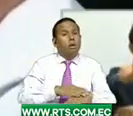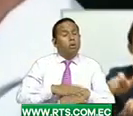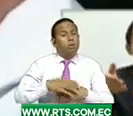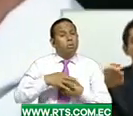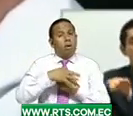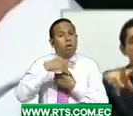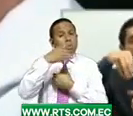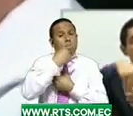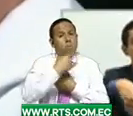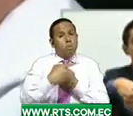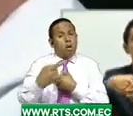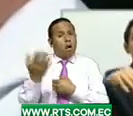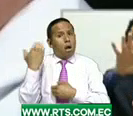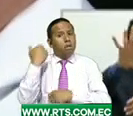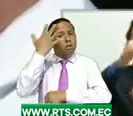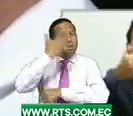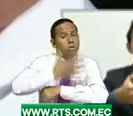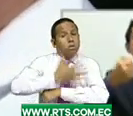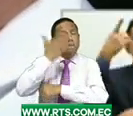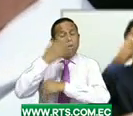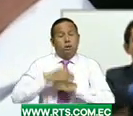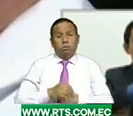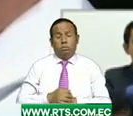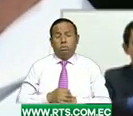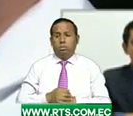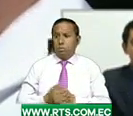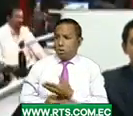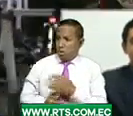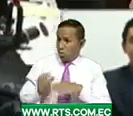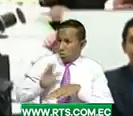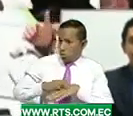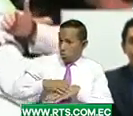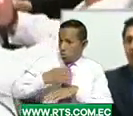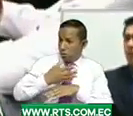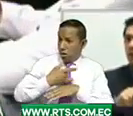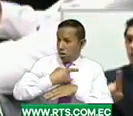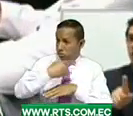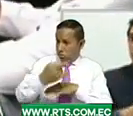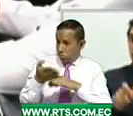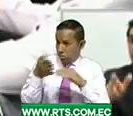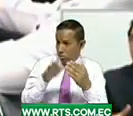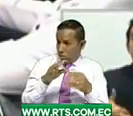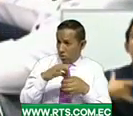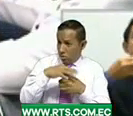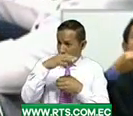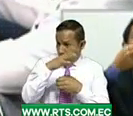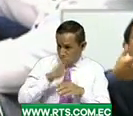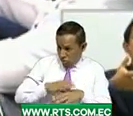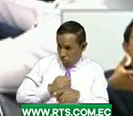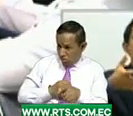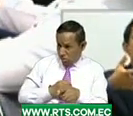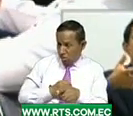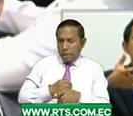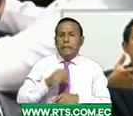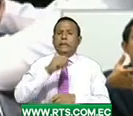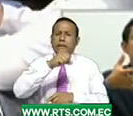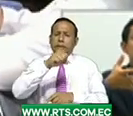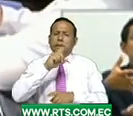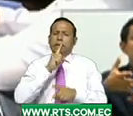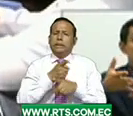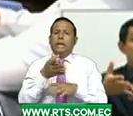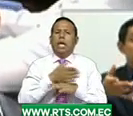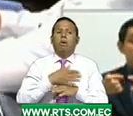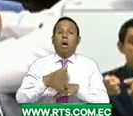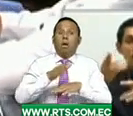los 5 últimos días. ¿Por el COVID? O sea, son pacientes que han fallecido con COVID, pero no necesariamente